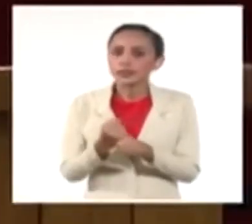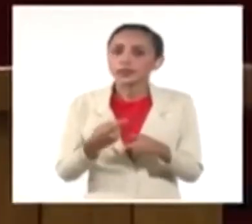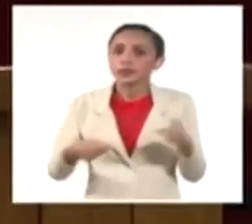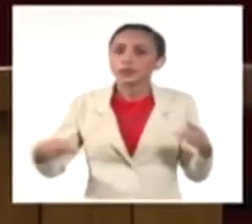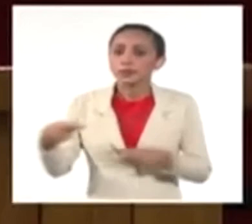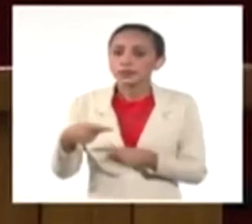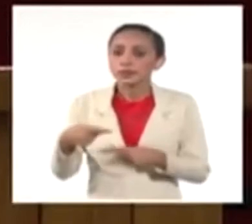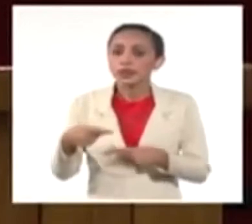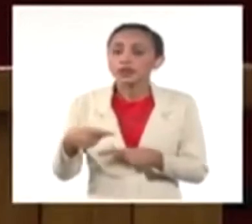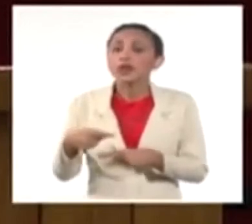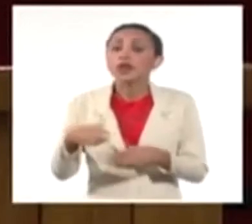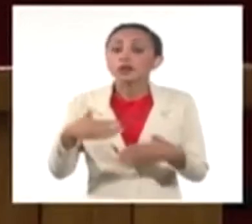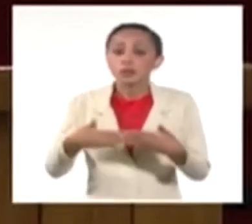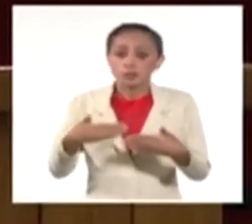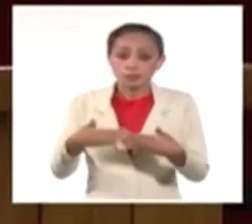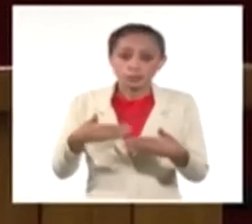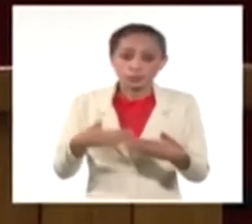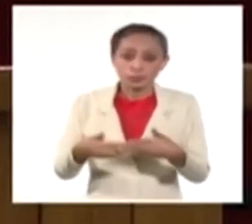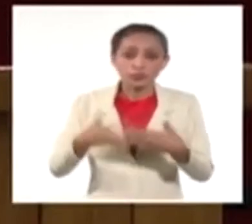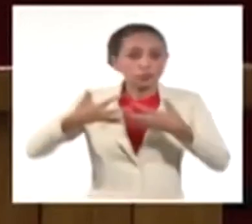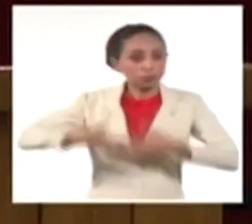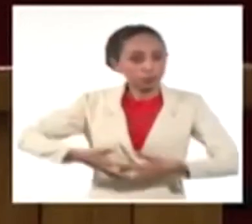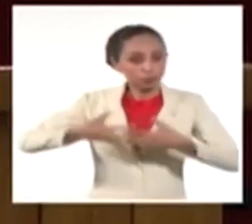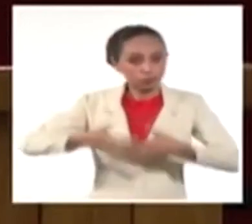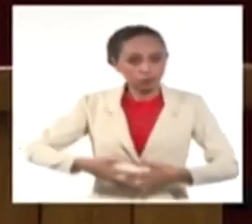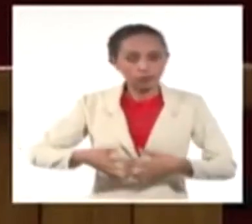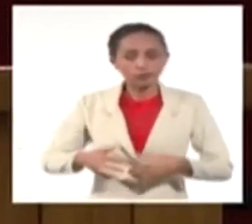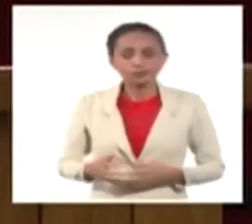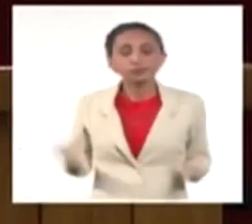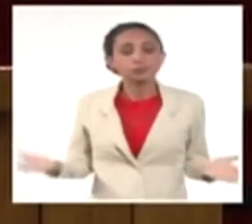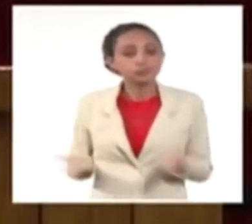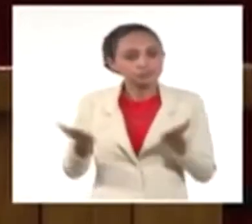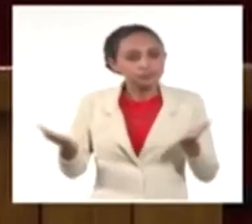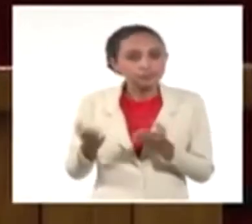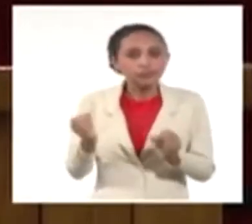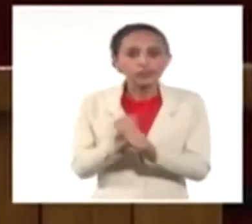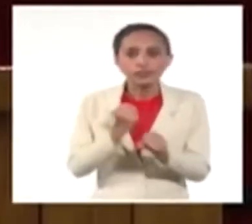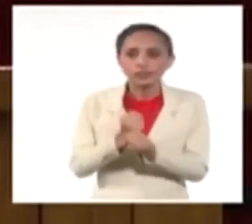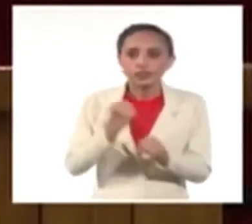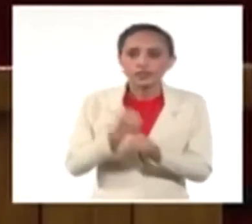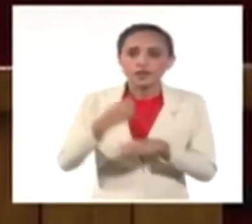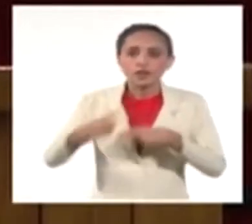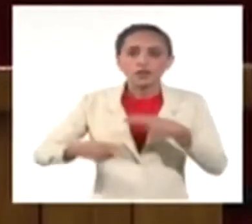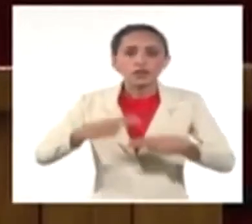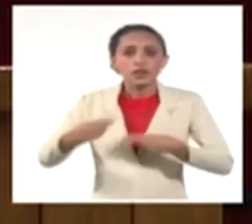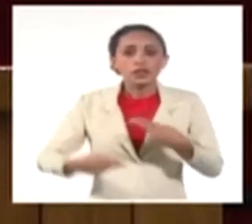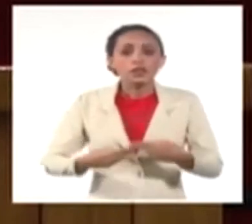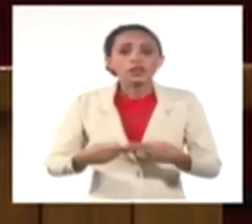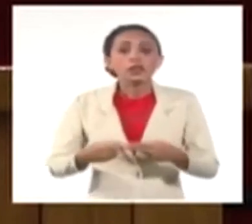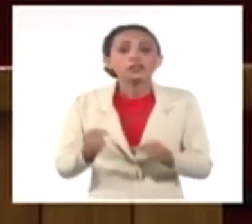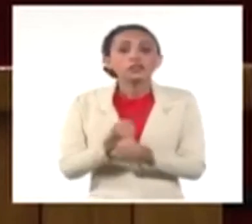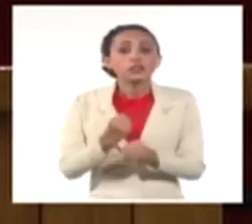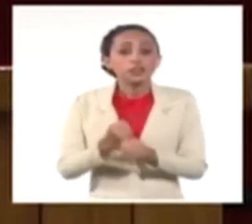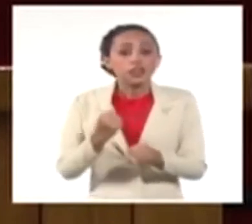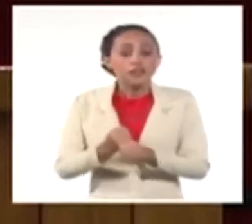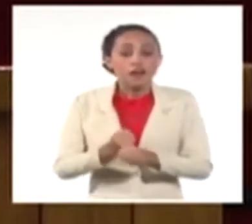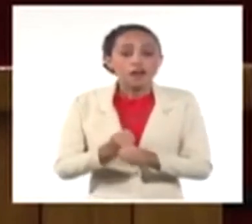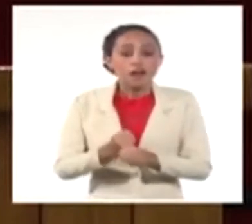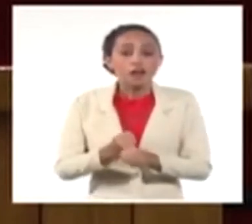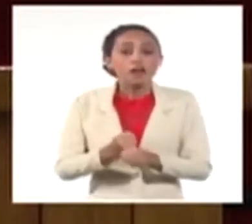sectores productivos. Con la reanimación de las actividades que desarrollan, las formas de gestión no